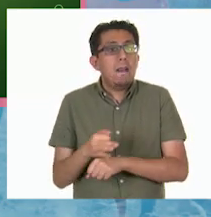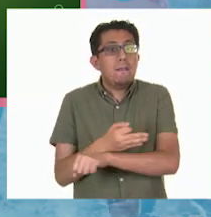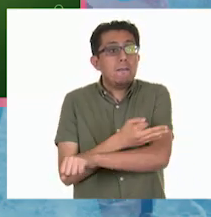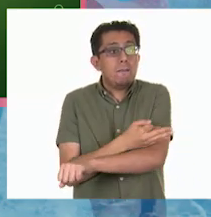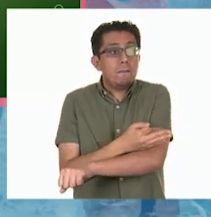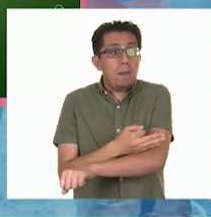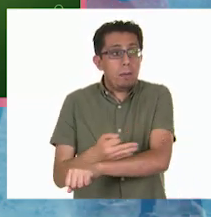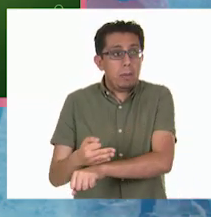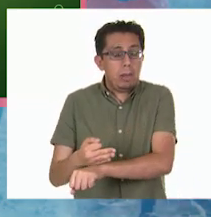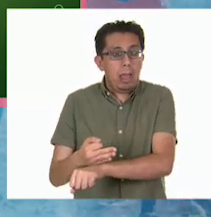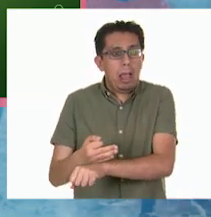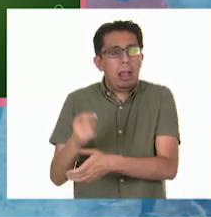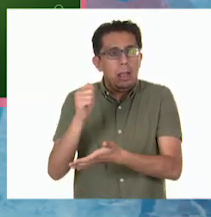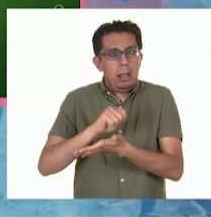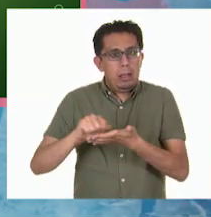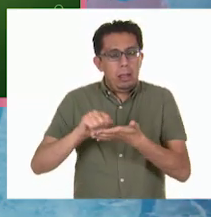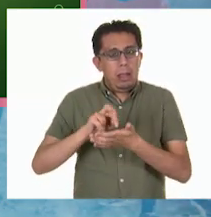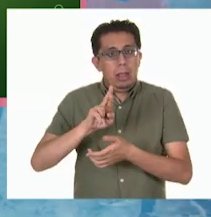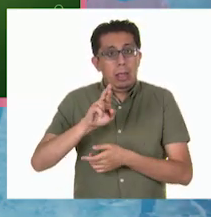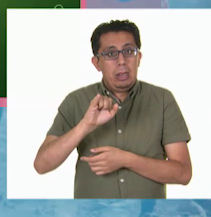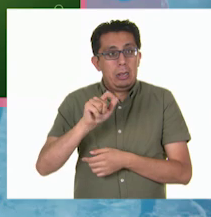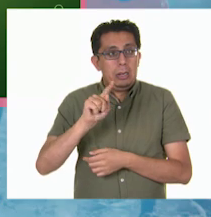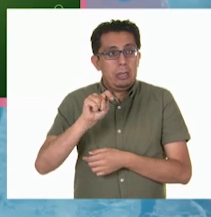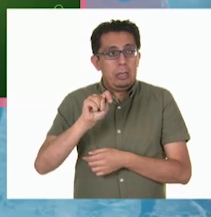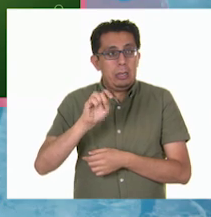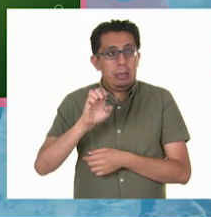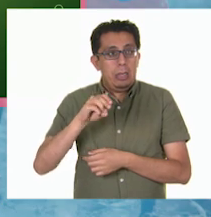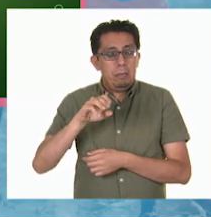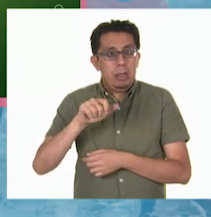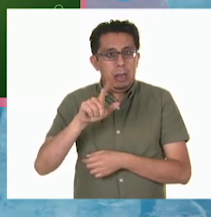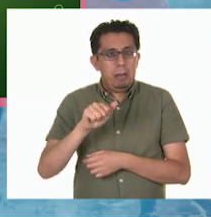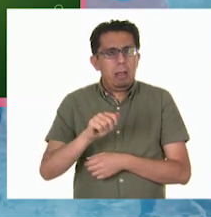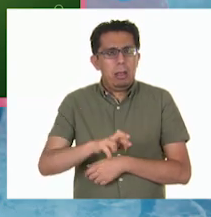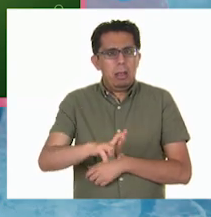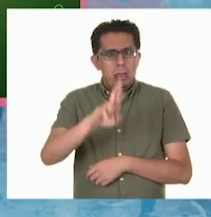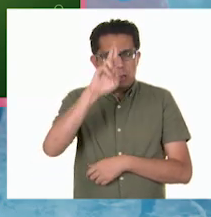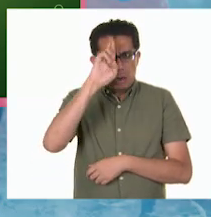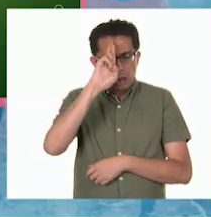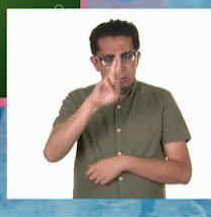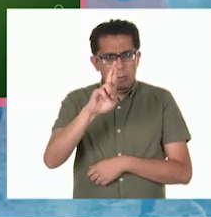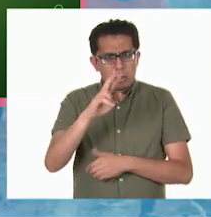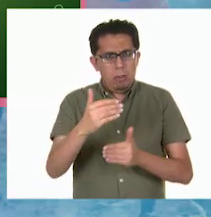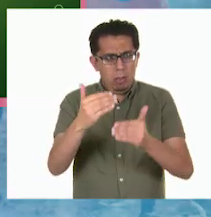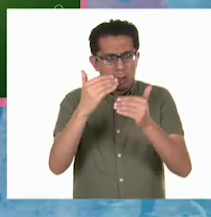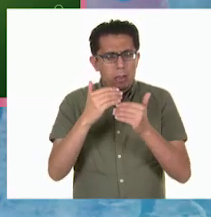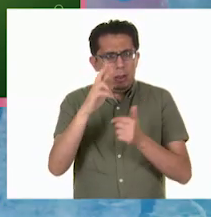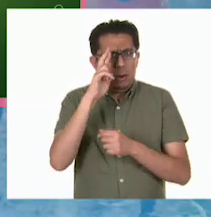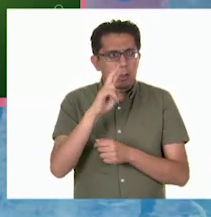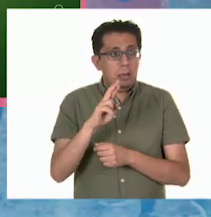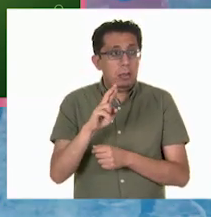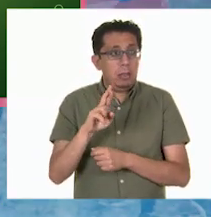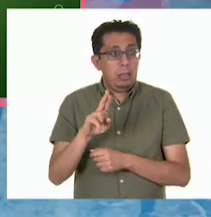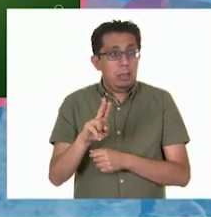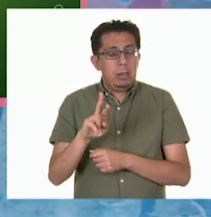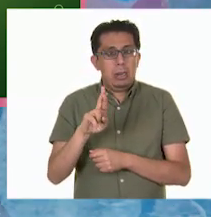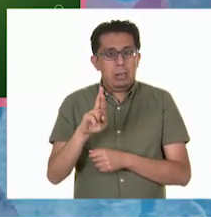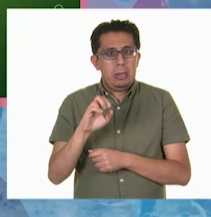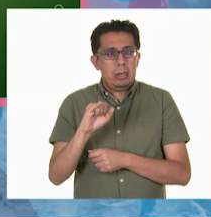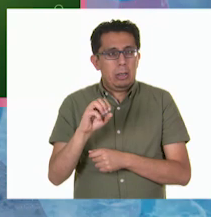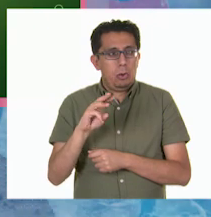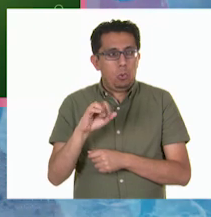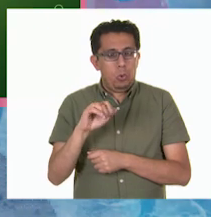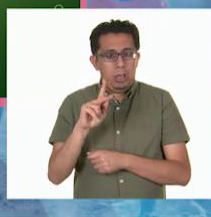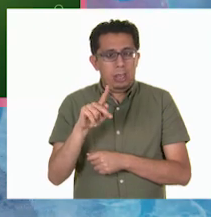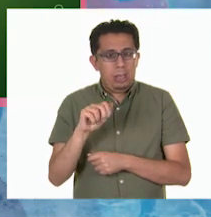Ritémala. Ritémala. ¿Respeto? Riwiuka. Riwiuka. ¿Honestidad?